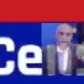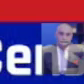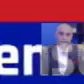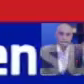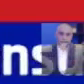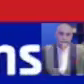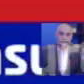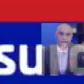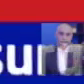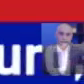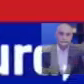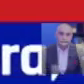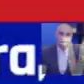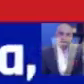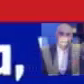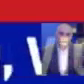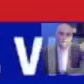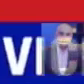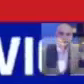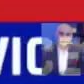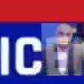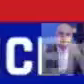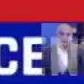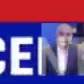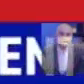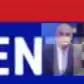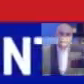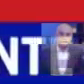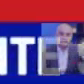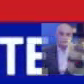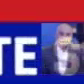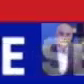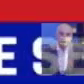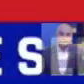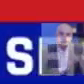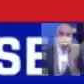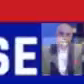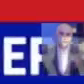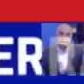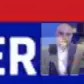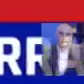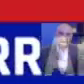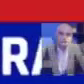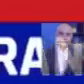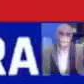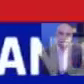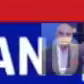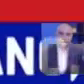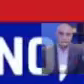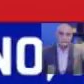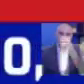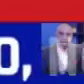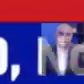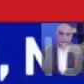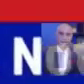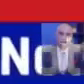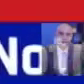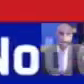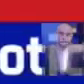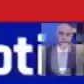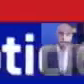también que en épocas de Felipe Calderón, para ser exactos, en 2010, Zedillo fue nombrado director de